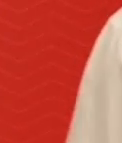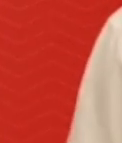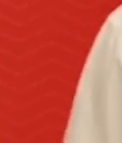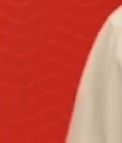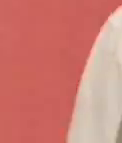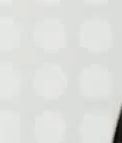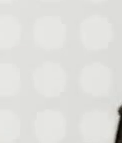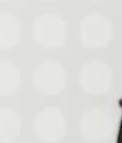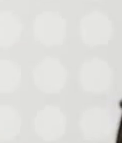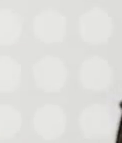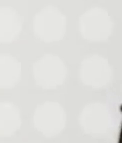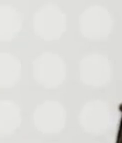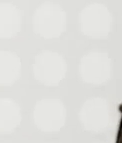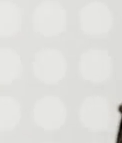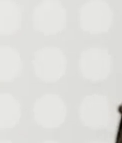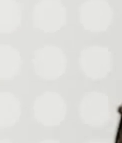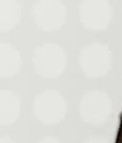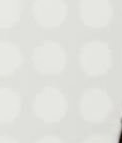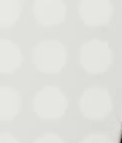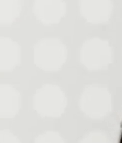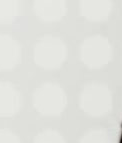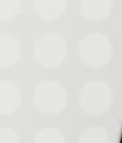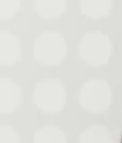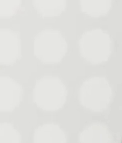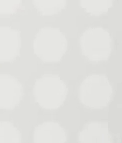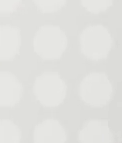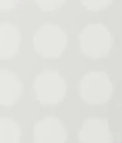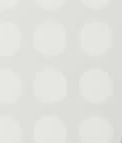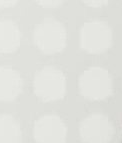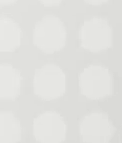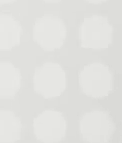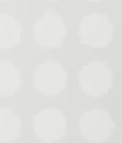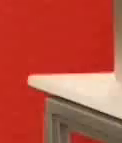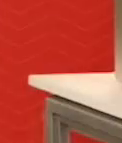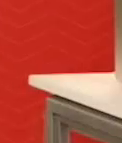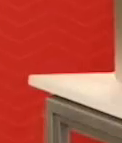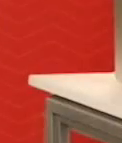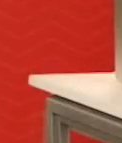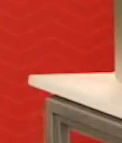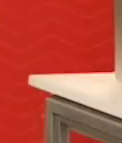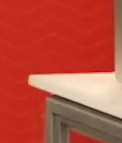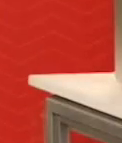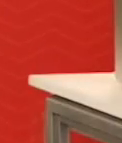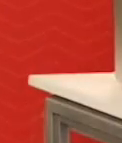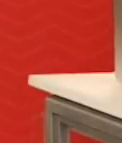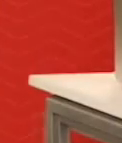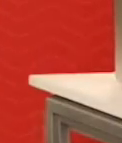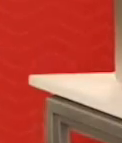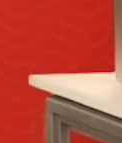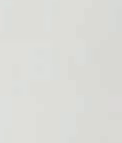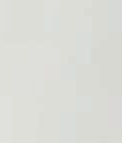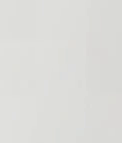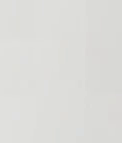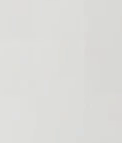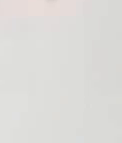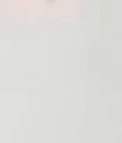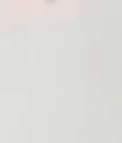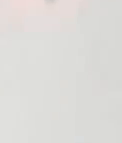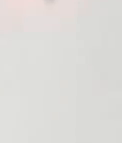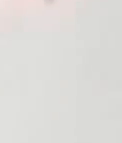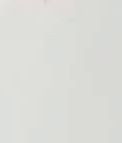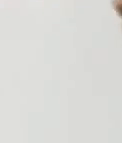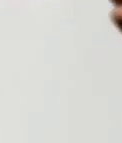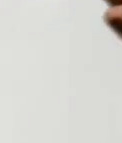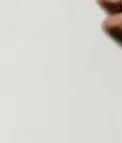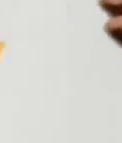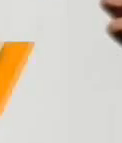tenemos preguntas. Y para obtener las respuestas, solo tienes que contactarte con nosotros. Puedes escribirnos un mail. Enviarnos un